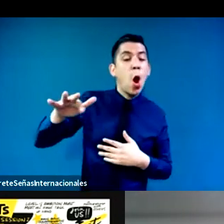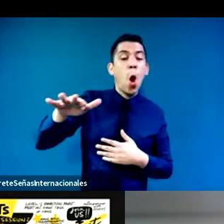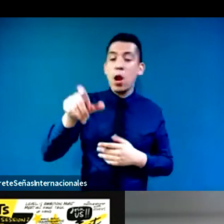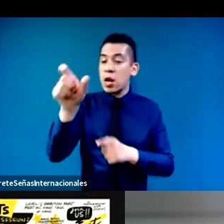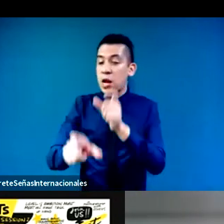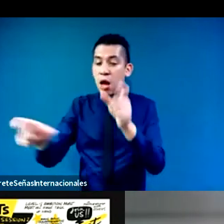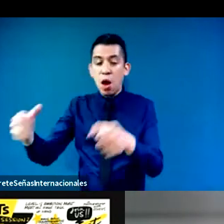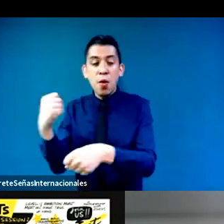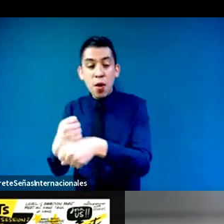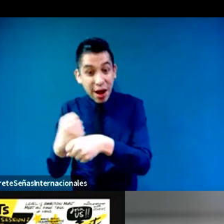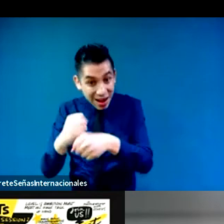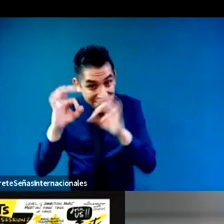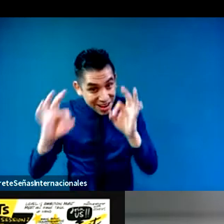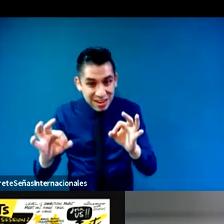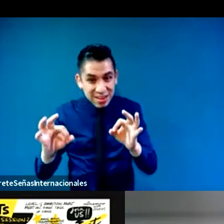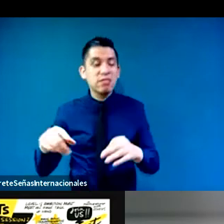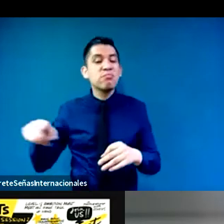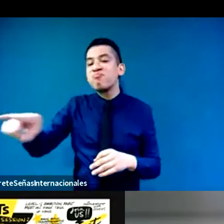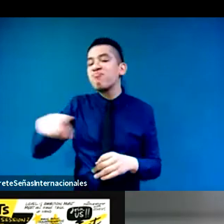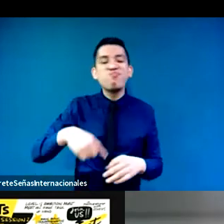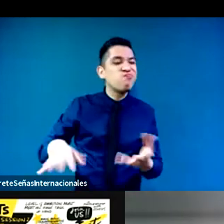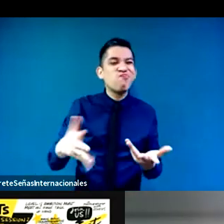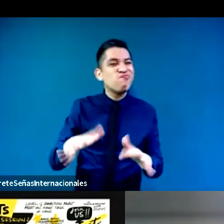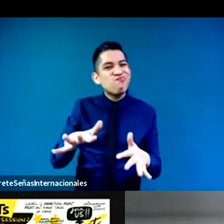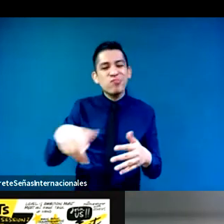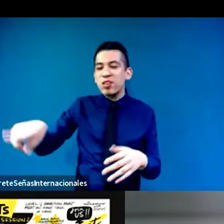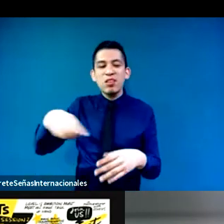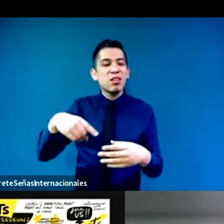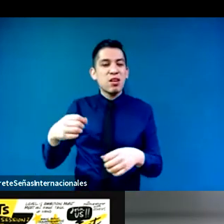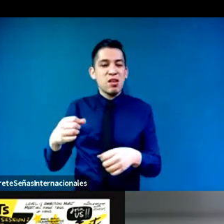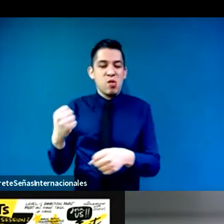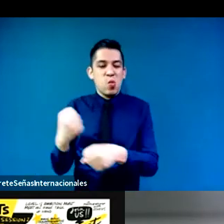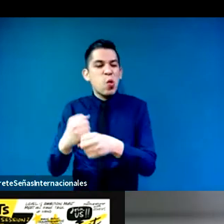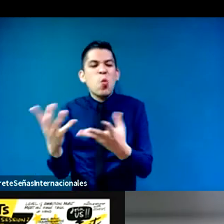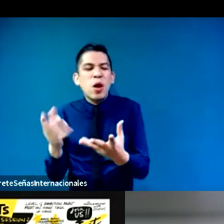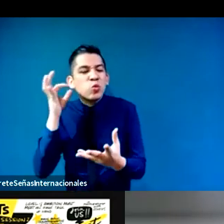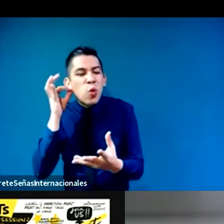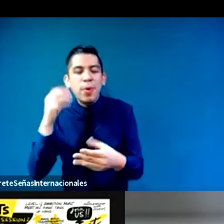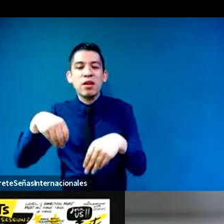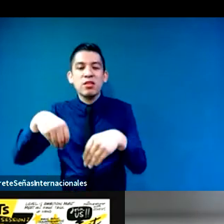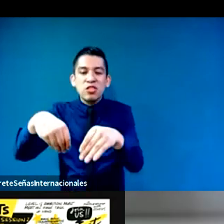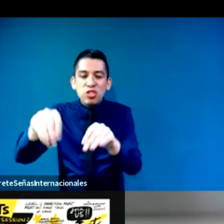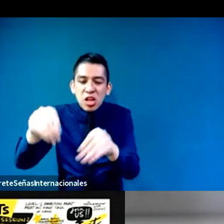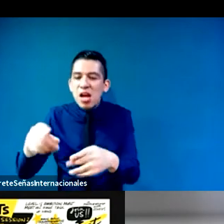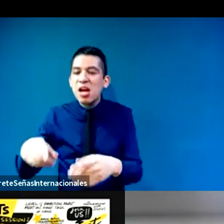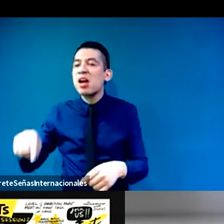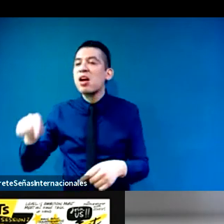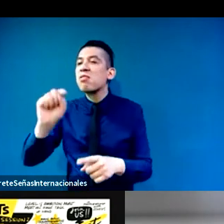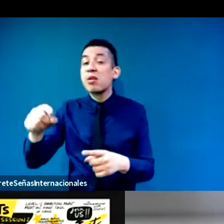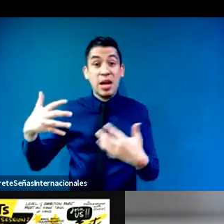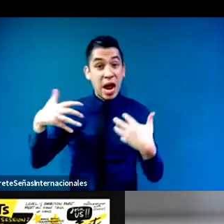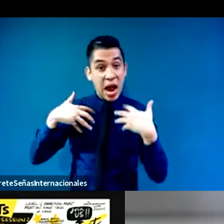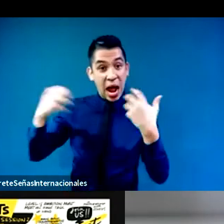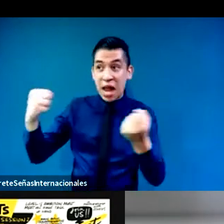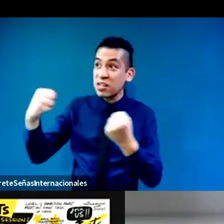experimentan inseguridad laboral, bajos ingresos y duras condiciones de trabajo. Eso sin hablar de las miles